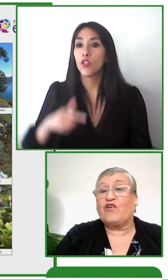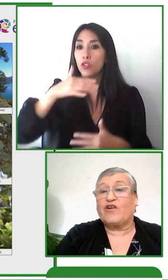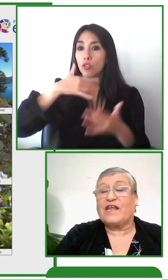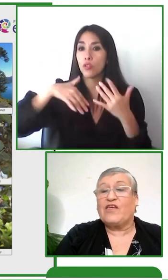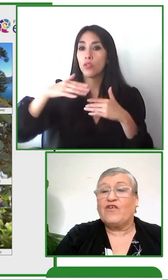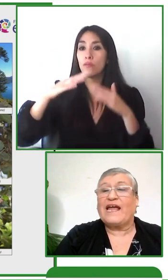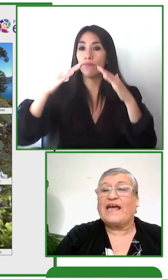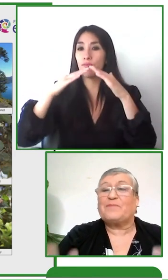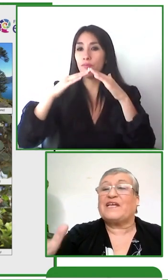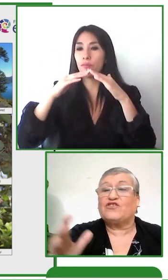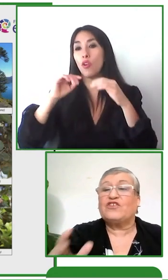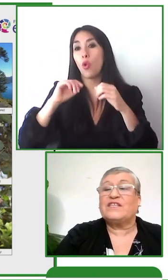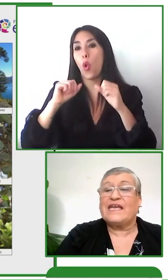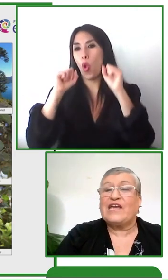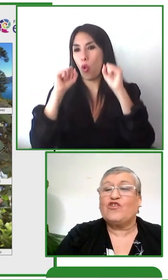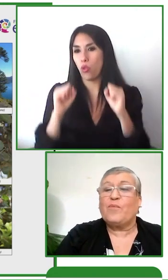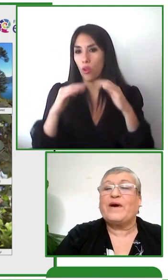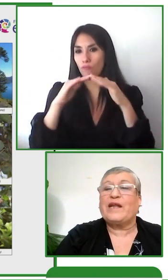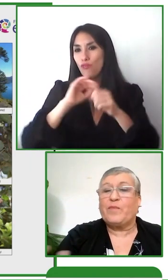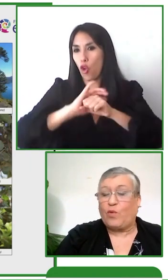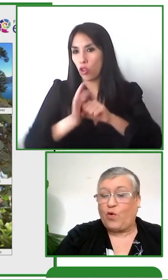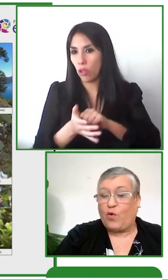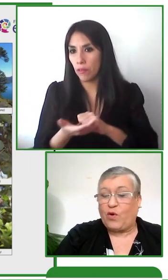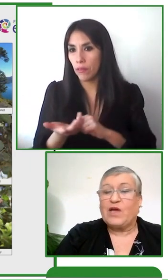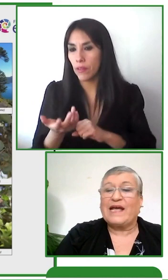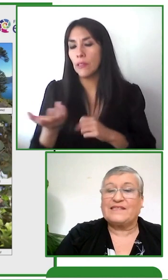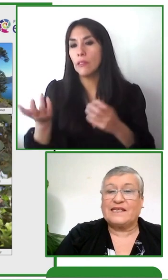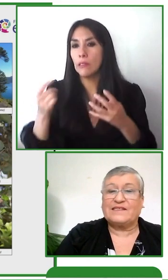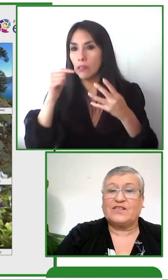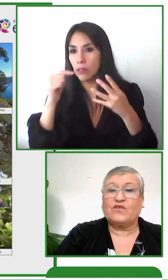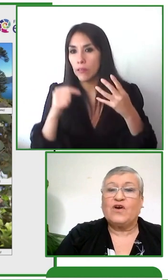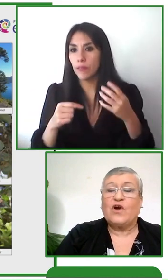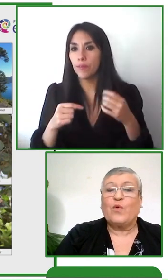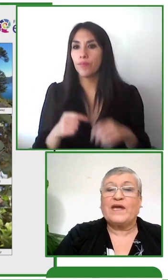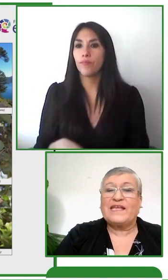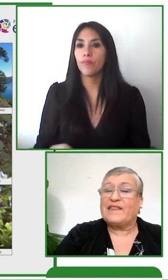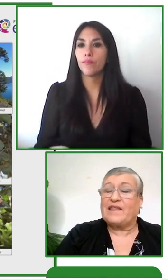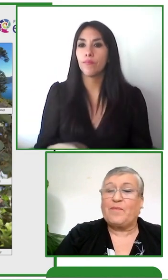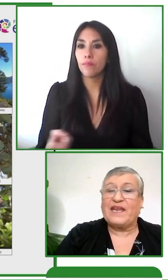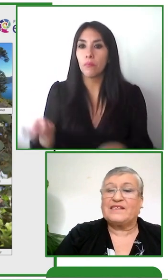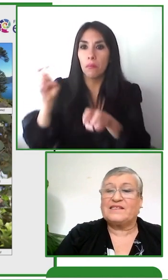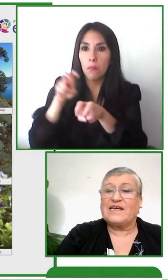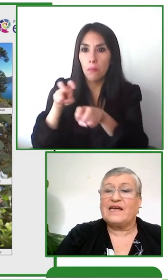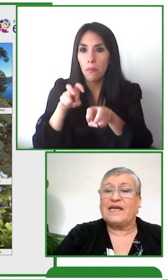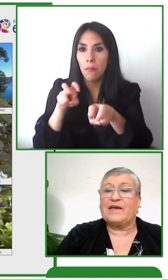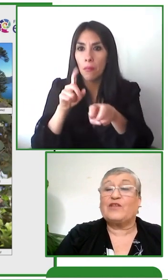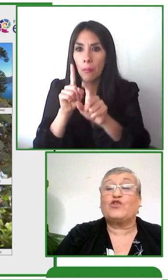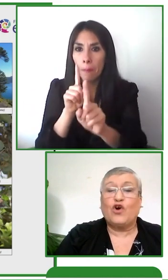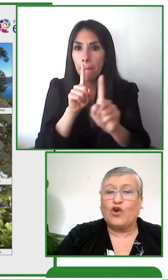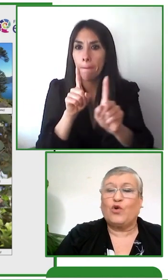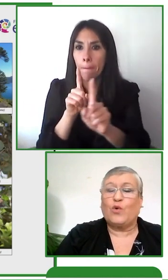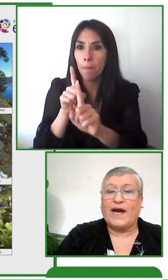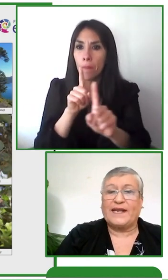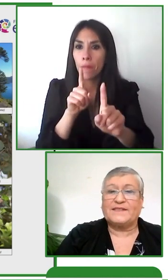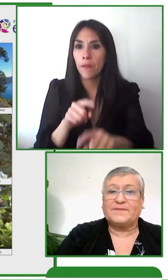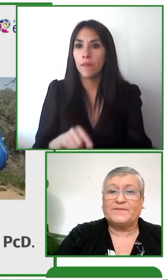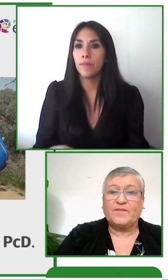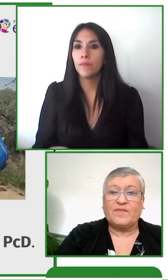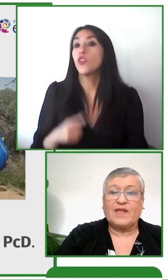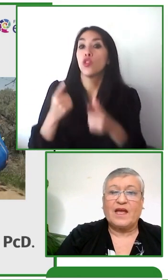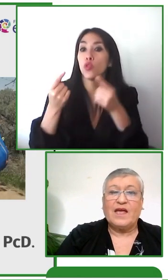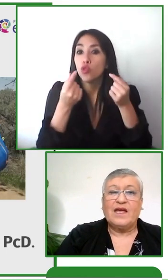de recorrido, la adaptación de ellos para hacer, ¿cierto?, esta experiencia en todos los